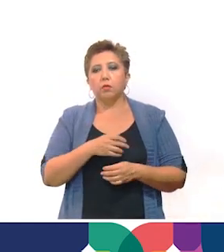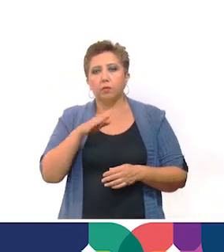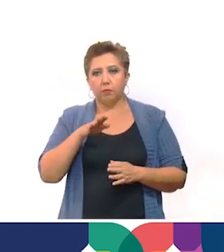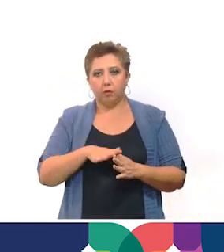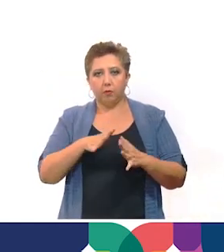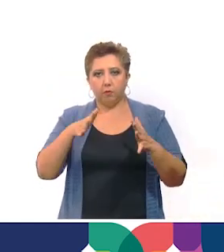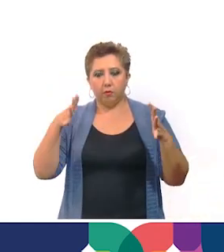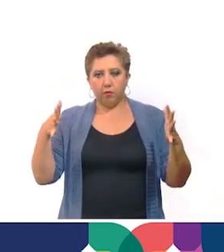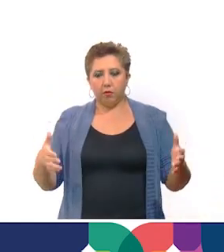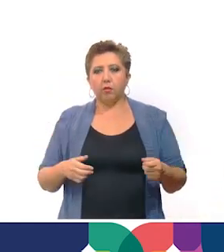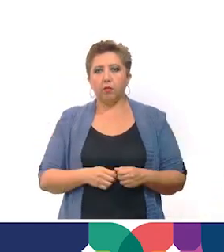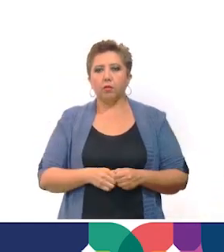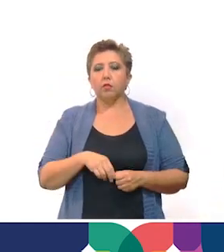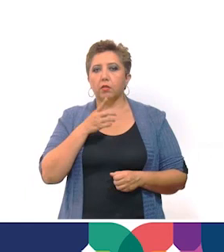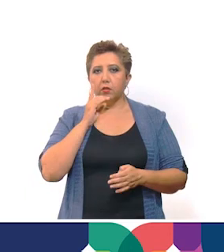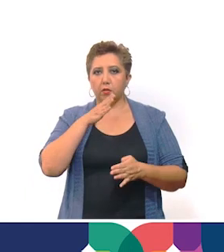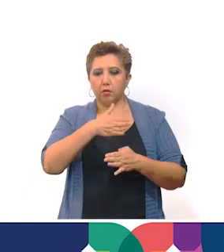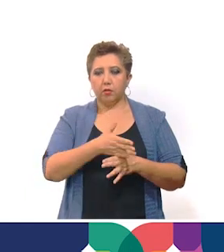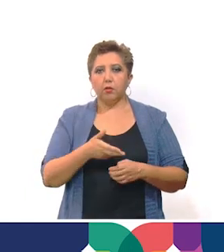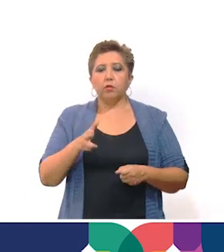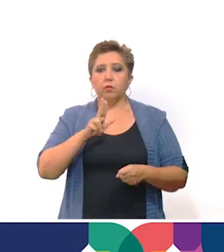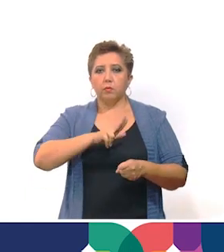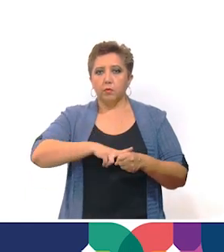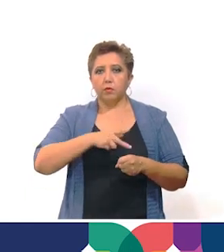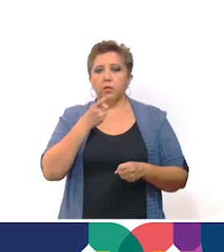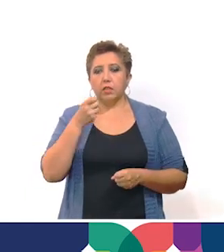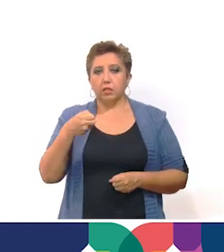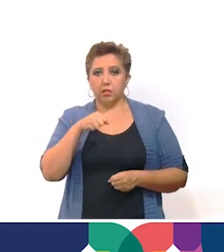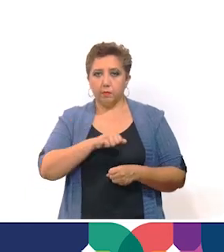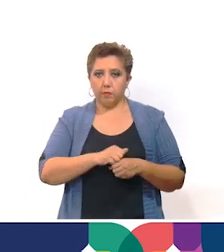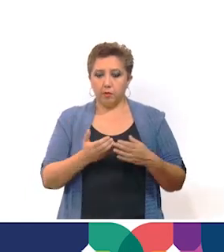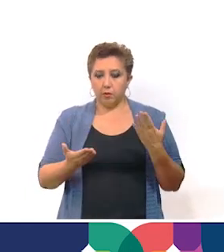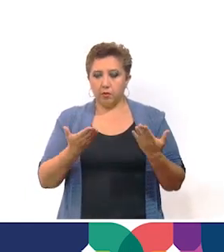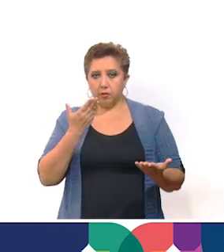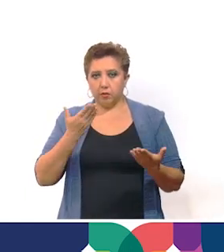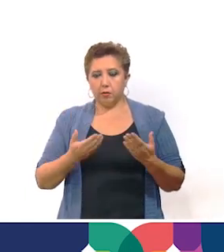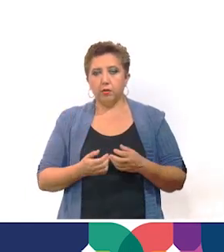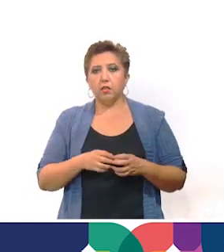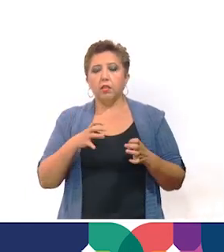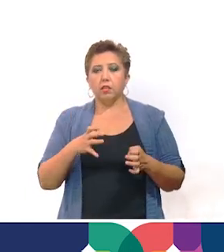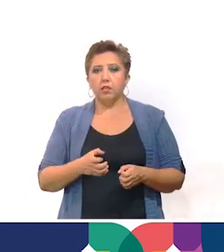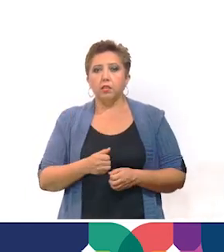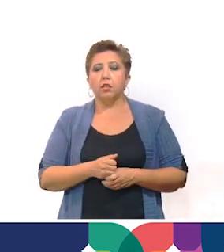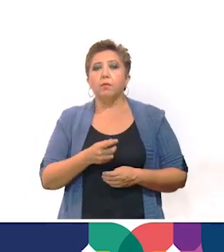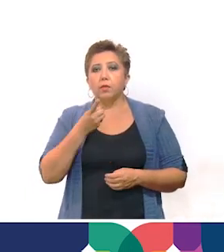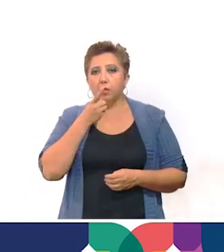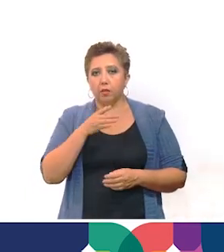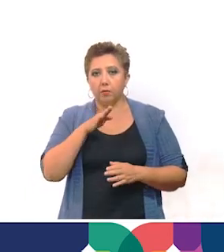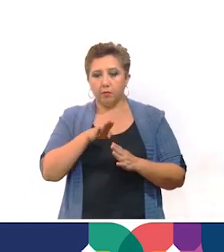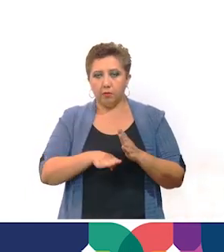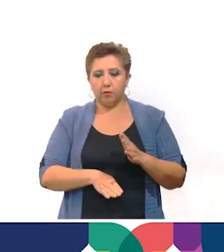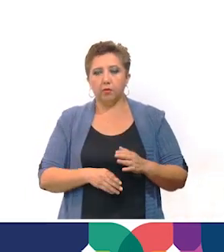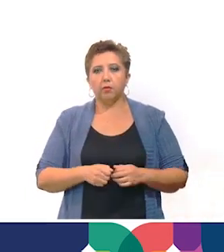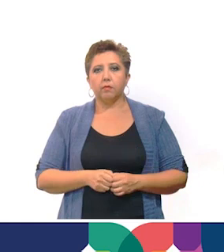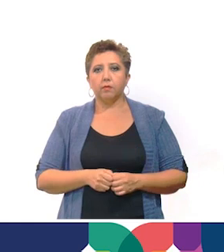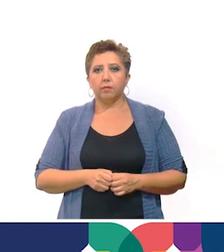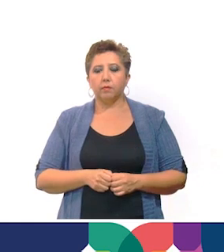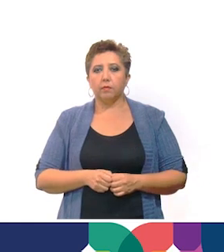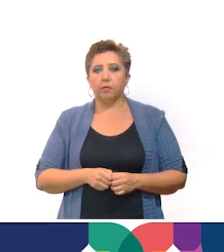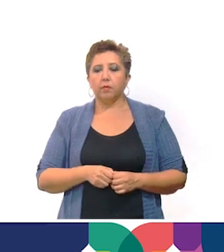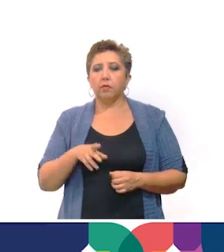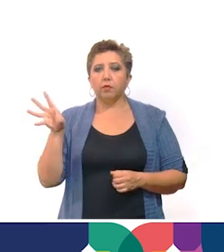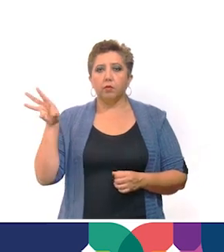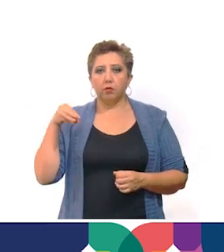ascenso. El incremento en admisiones hospitalarias de la semana con respecto a la anterior está en amarillo y en descenso. El ritmo